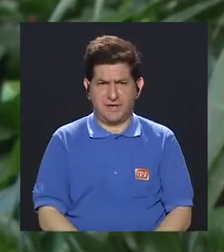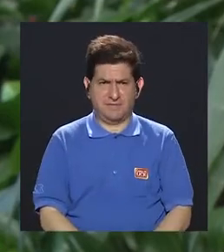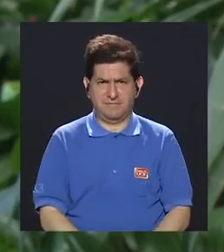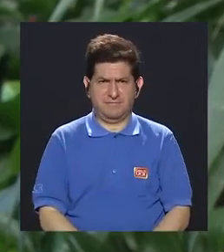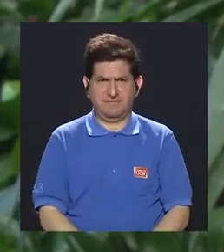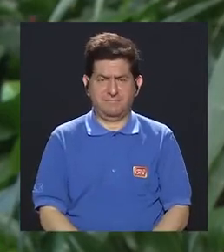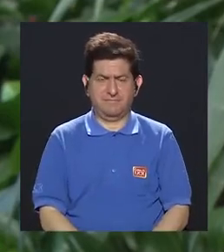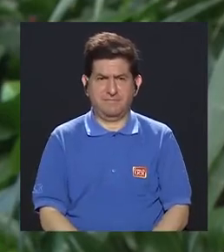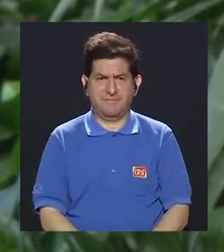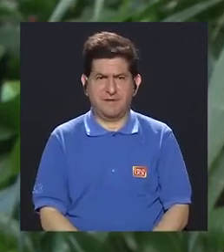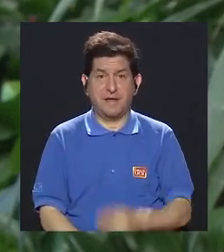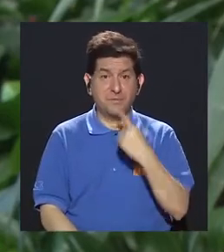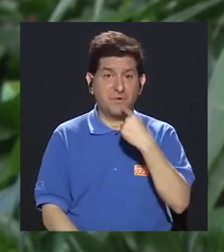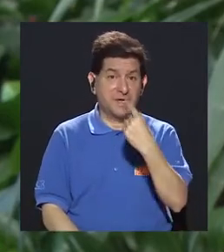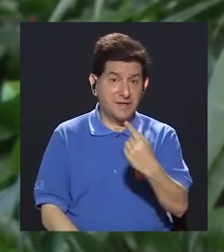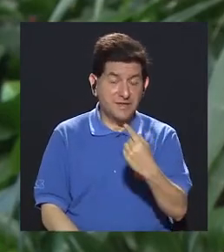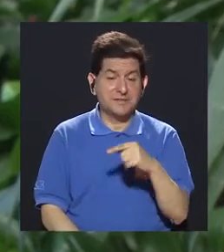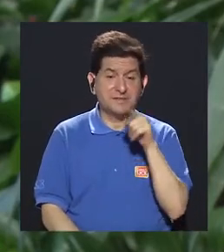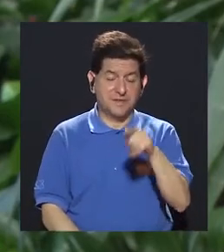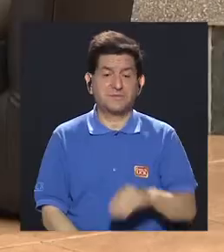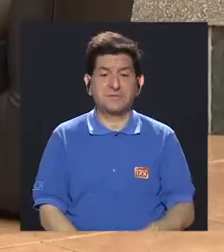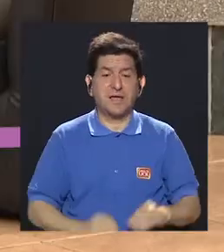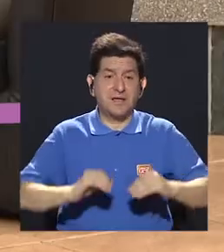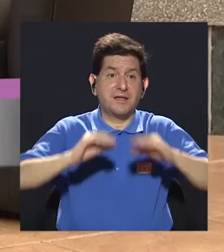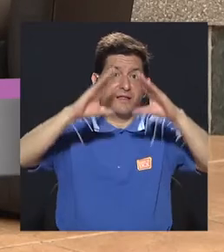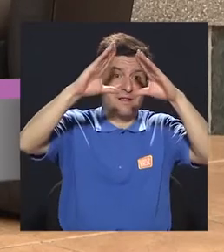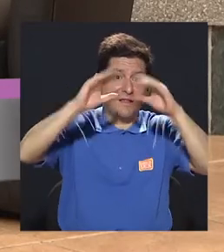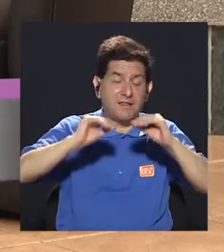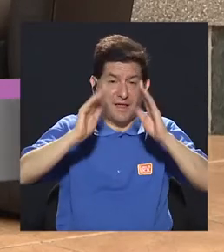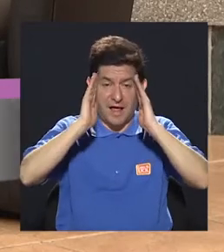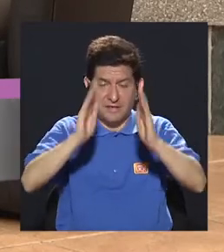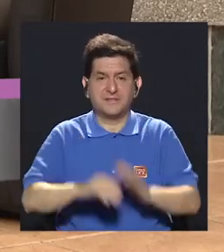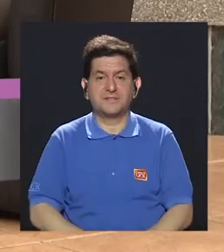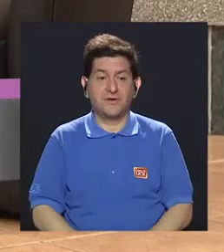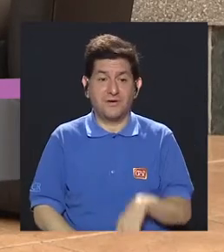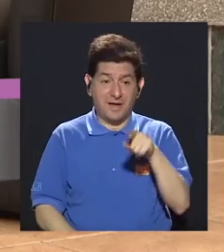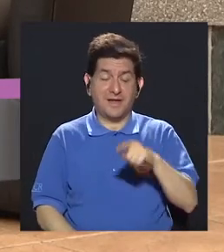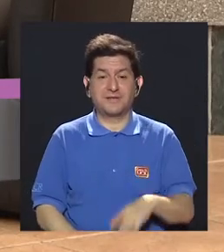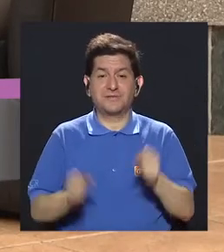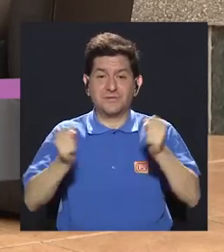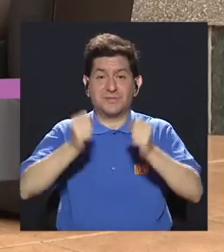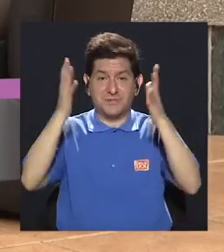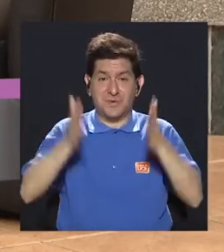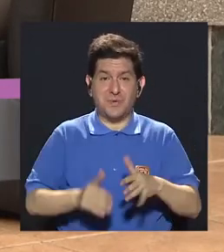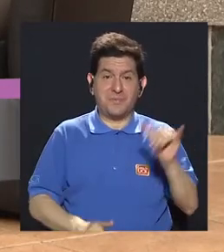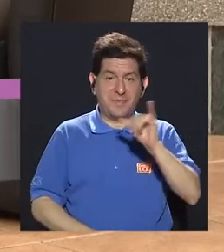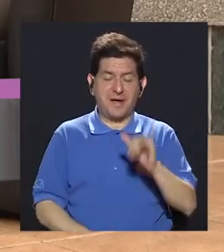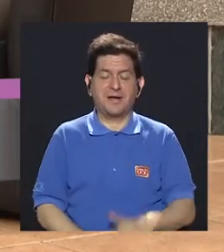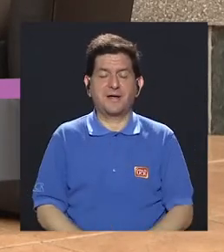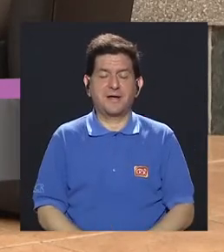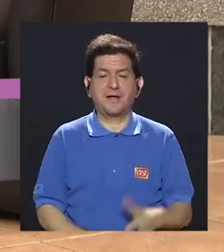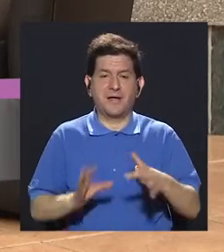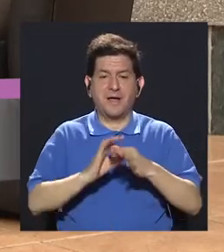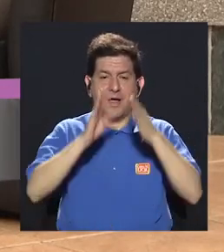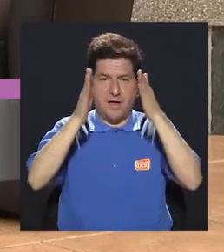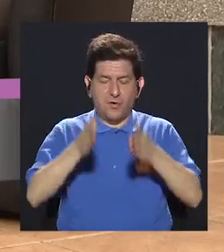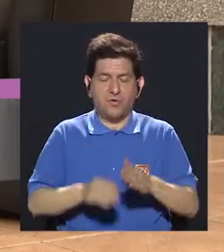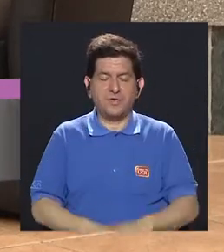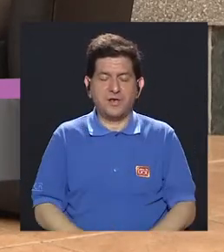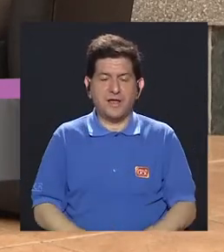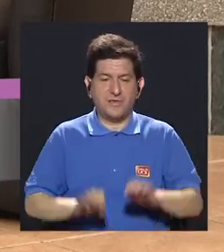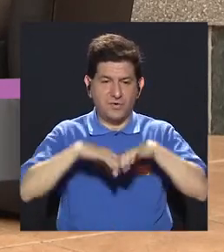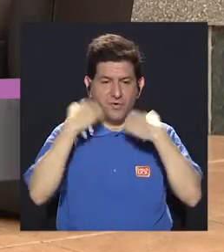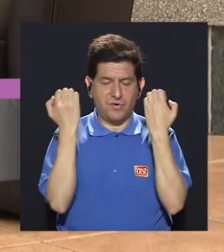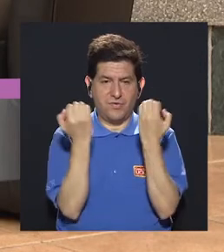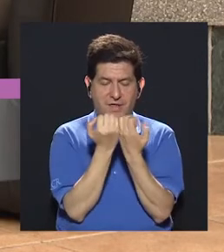está mañana, tarde y noche ahí? Bueno, esa es la magia, ¿verdad? Ahí están, bueno, tenemos una coordinadora de servicios interactivos y